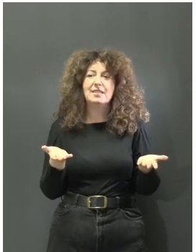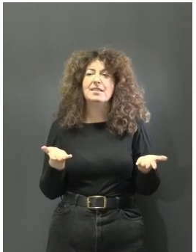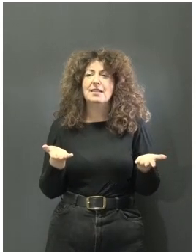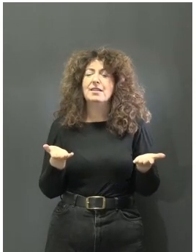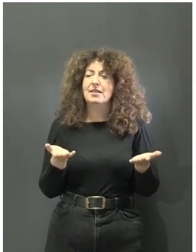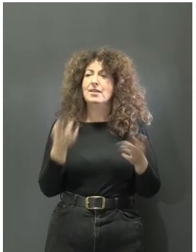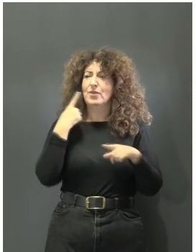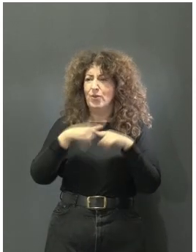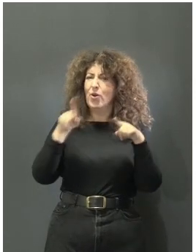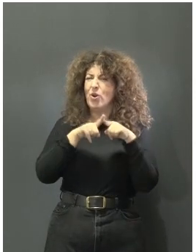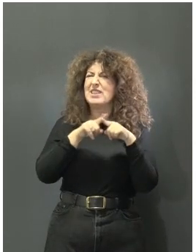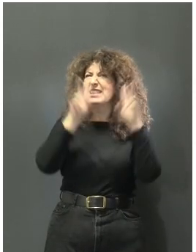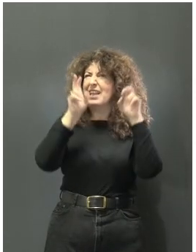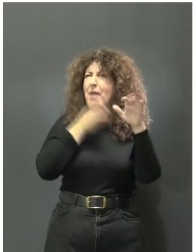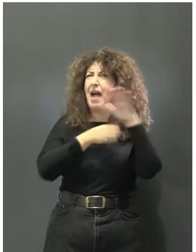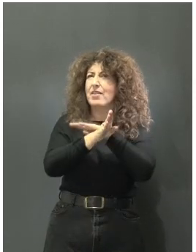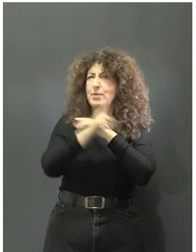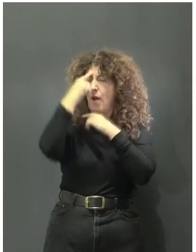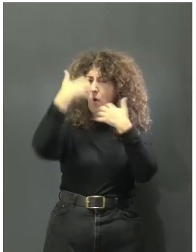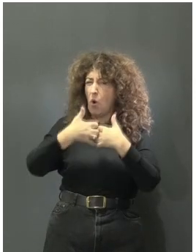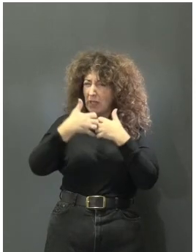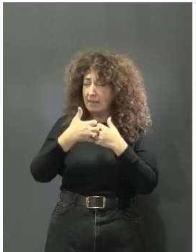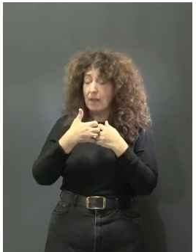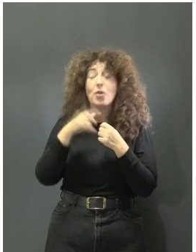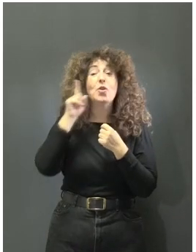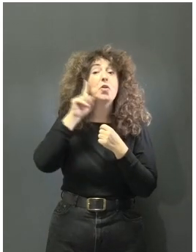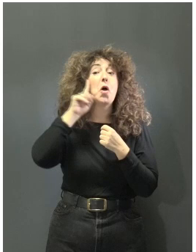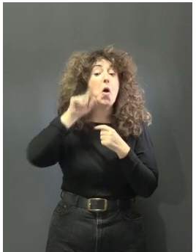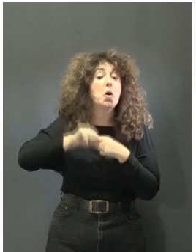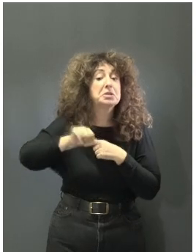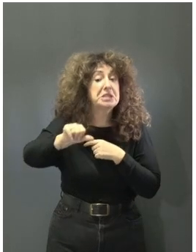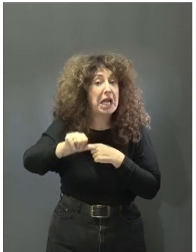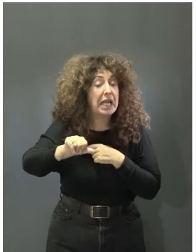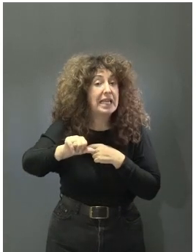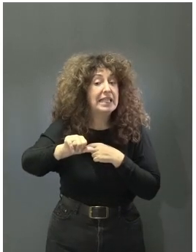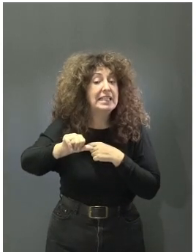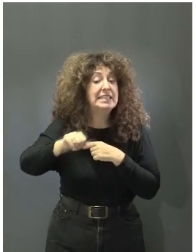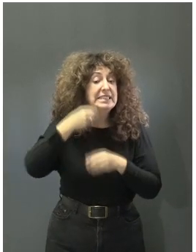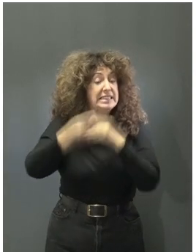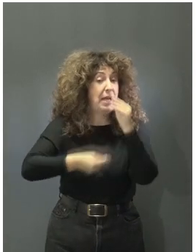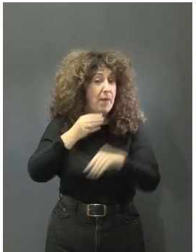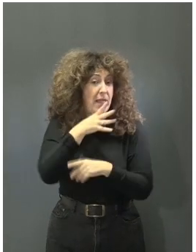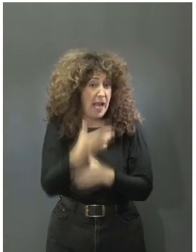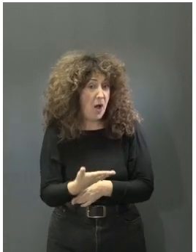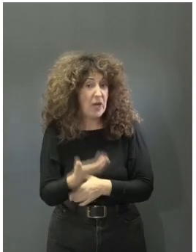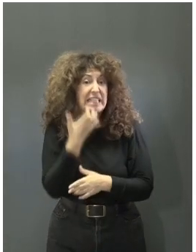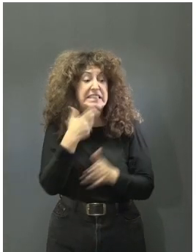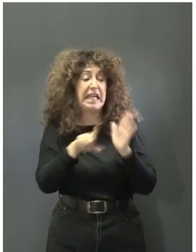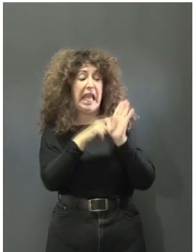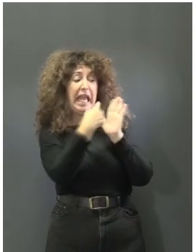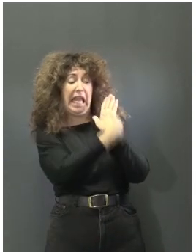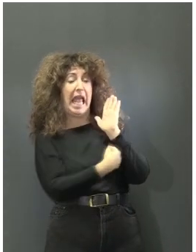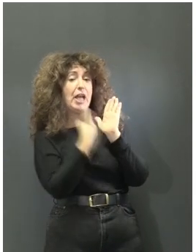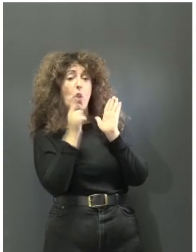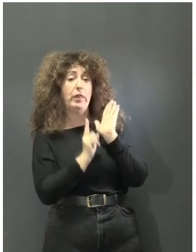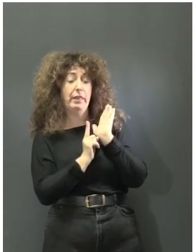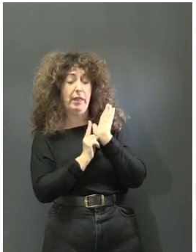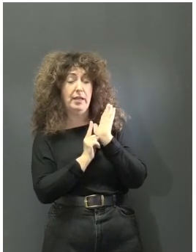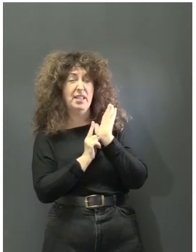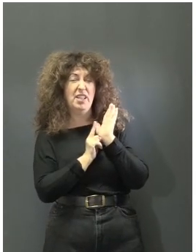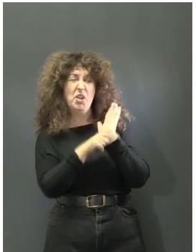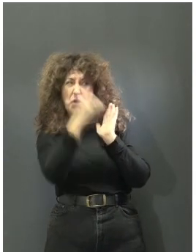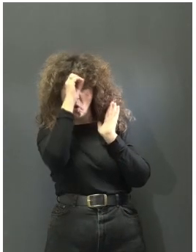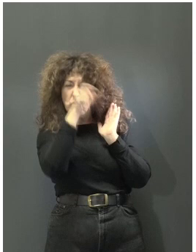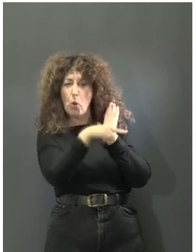de todo lo que compone la accesibilidad cognitiva, yo no sé si se va a poder abordar ahora si no se ha mencionado. ¿Tú cómo lo ves? Pues yo